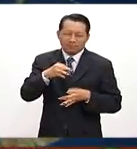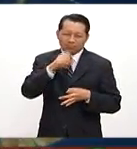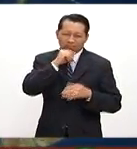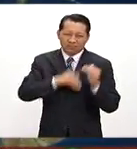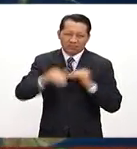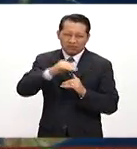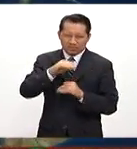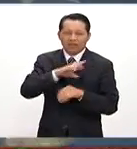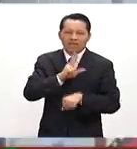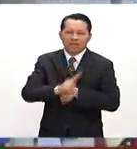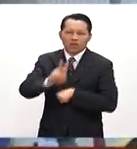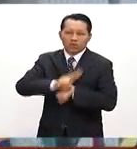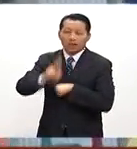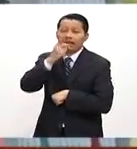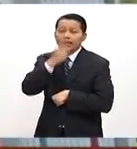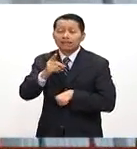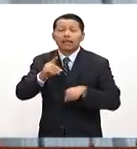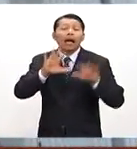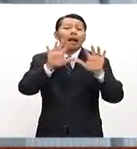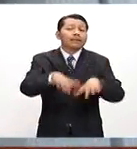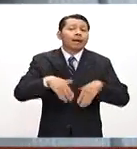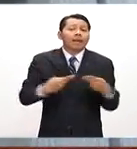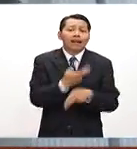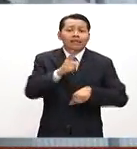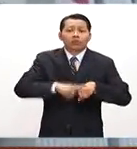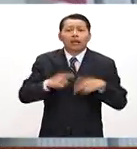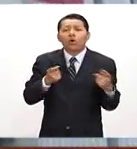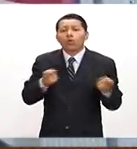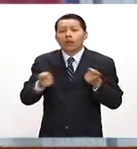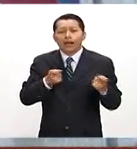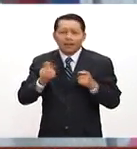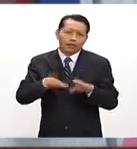nulos todos los actos de la Asamblea Nacional controlada por